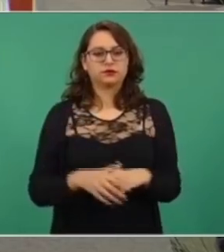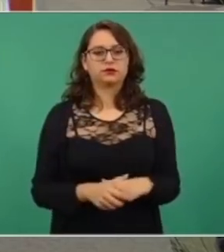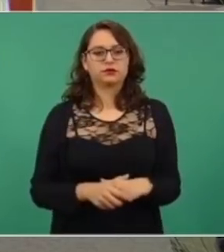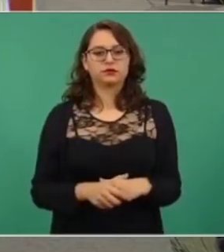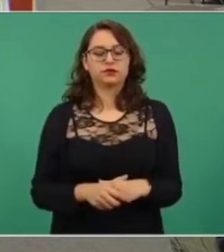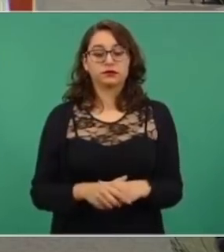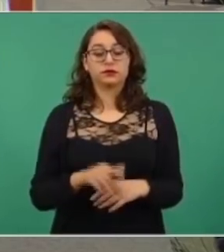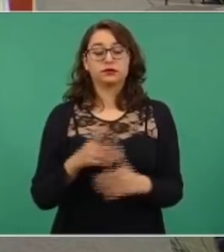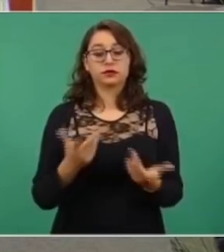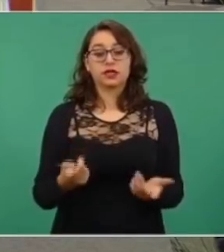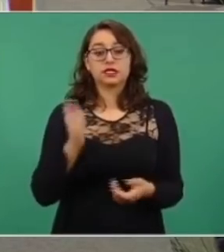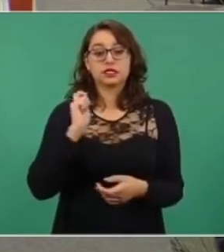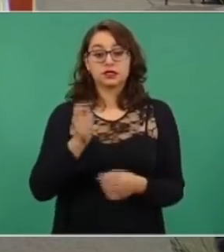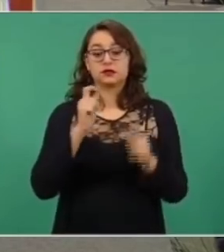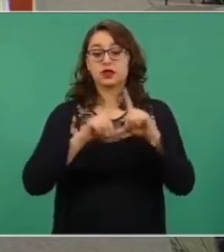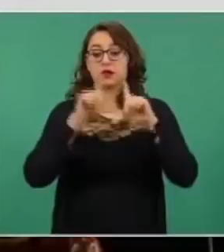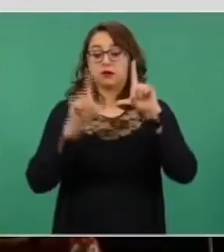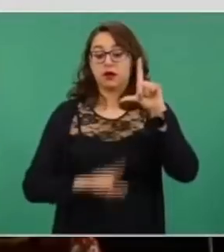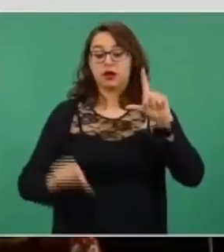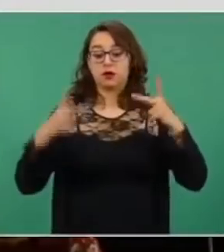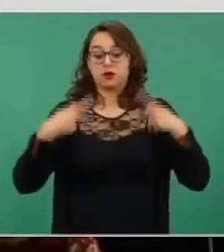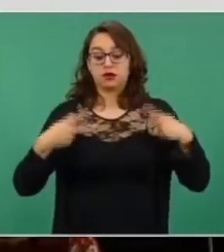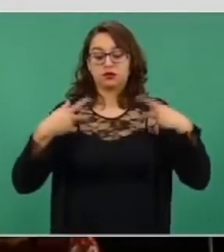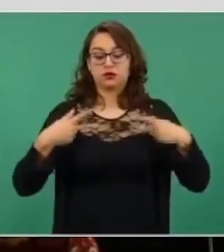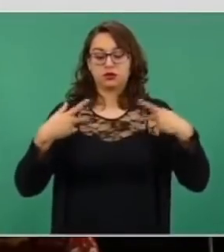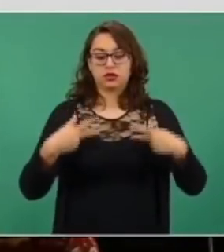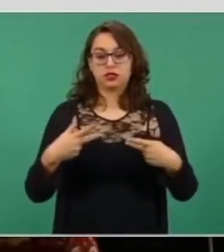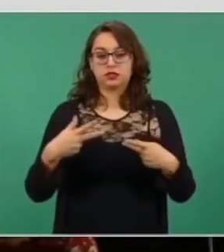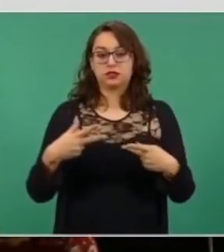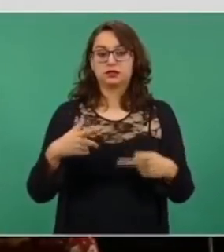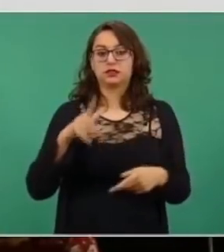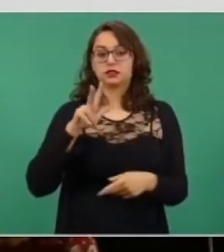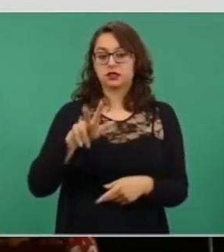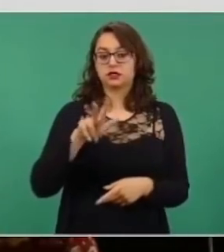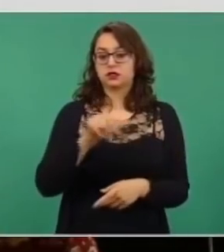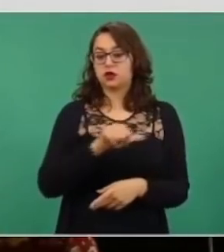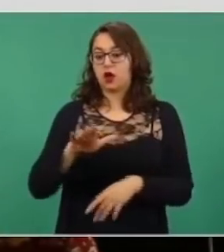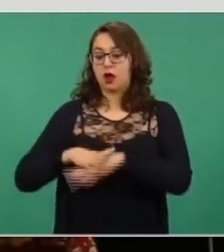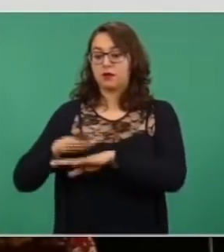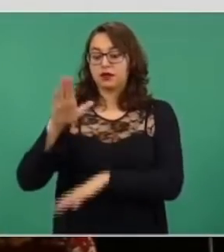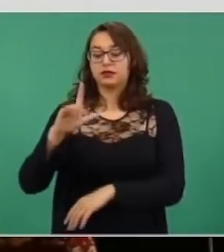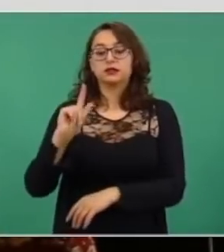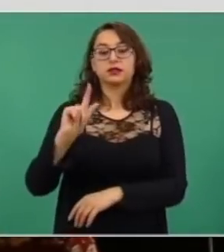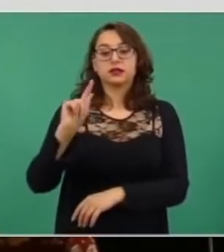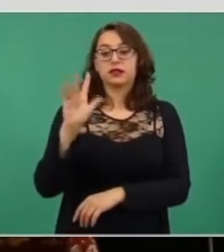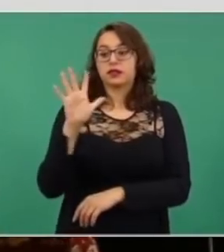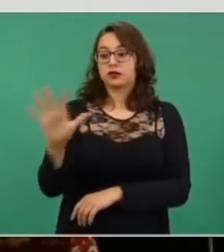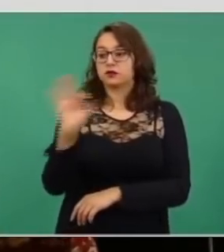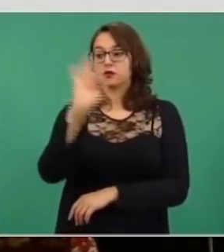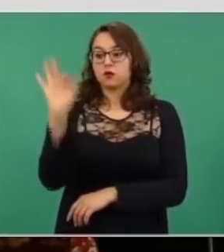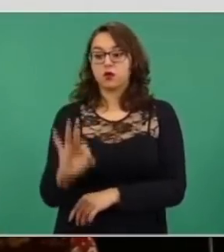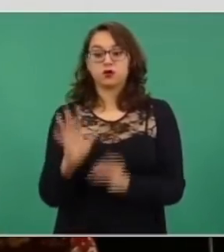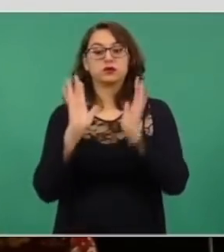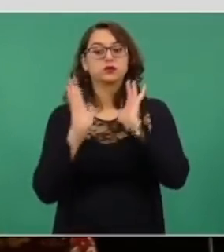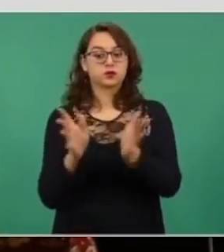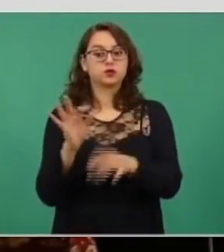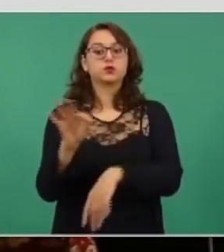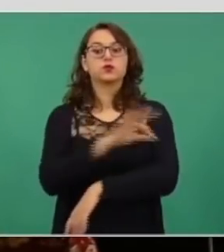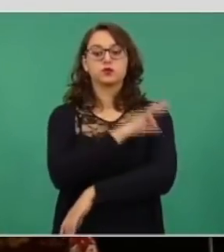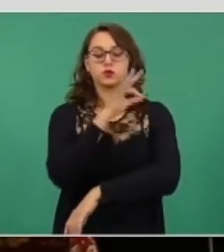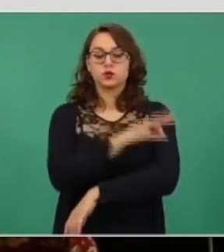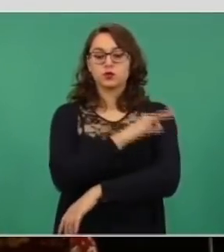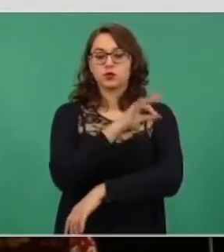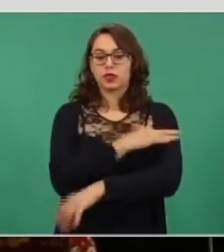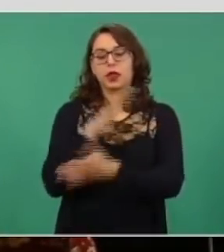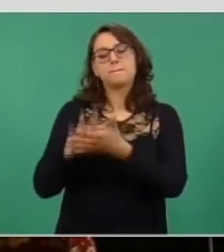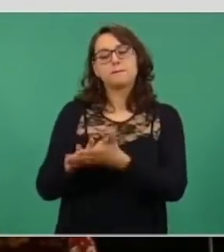un 75% de la población en México ya está vacunada, por lo menos con